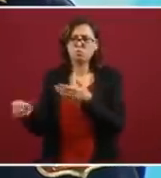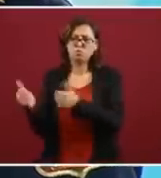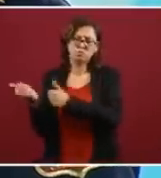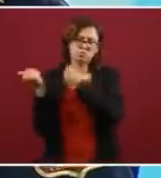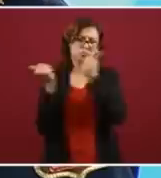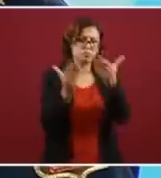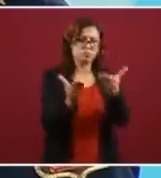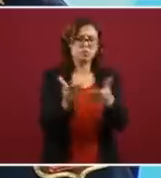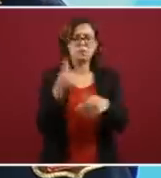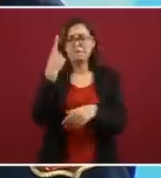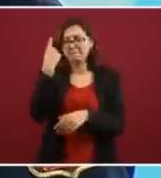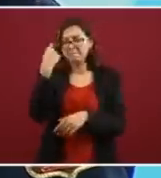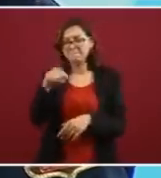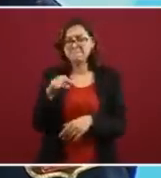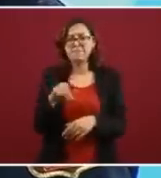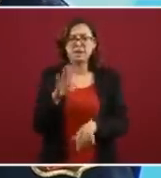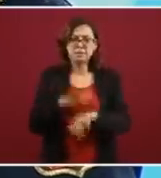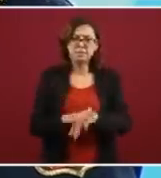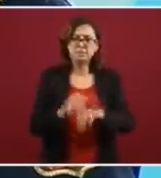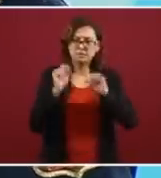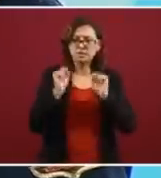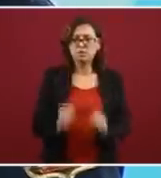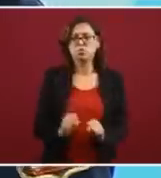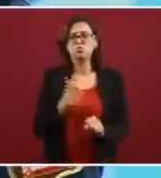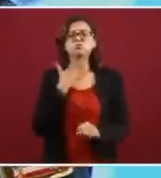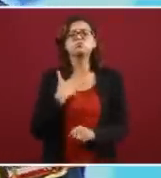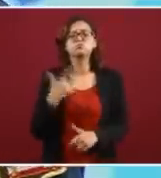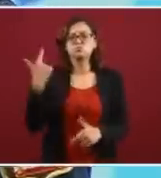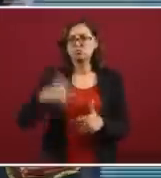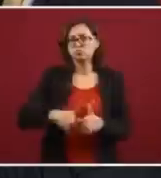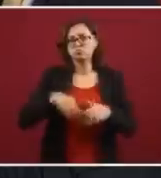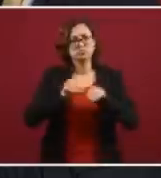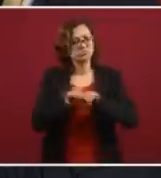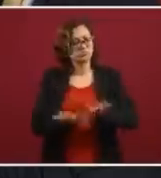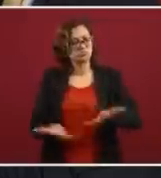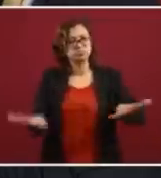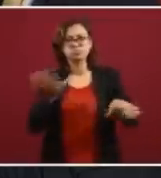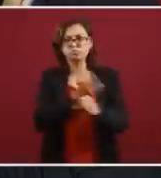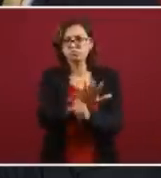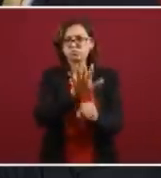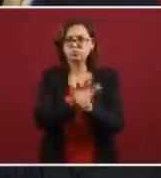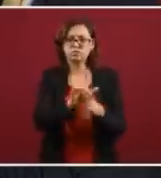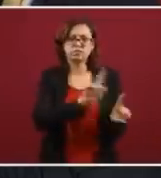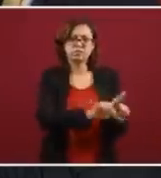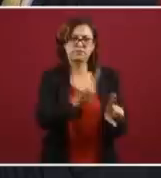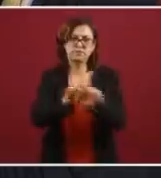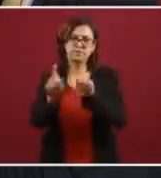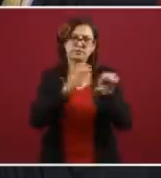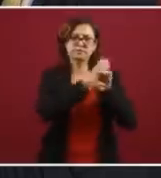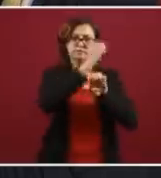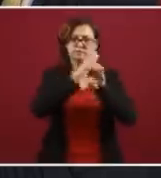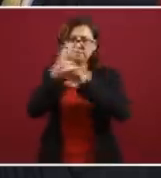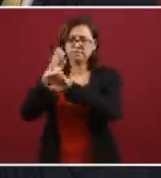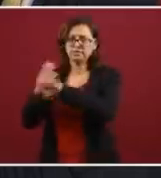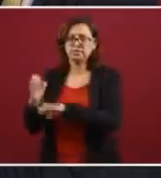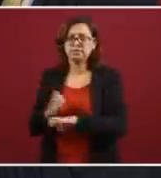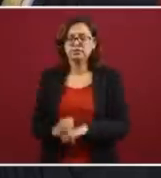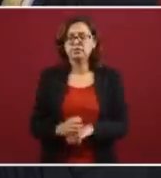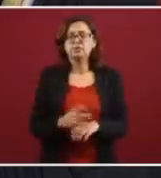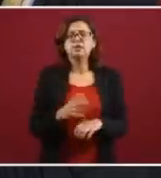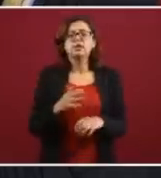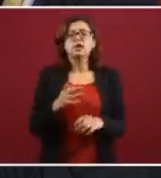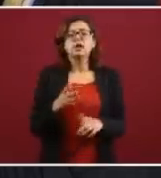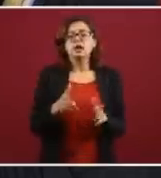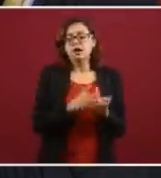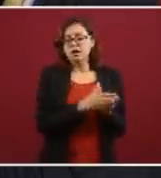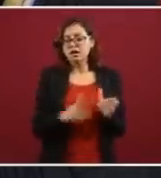poder asegurar el abastecimiento de combustible en las diferentes partes de la República. Se han asegurado dentro